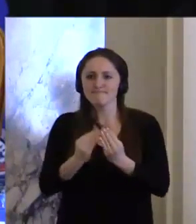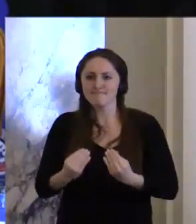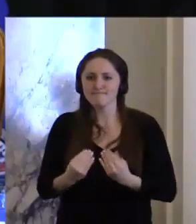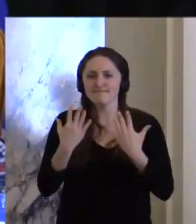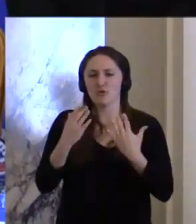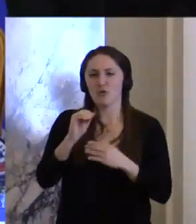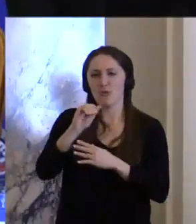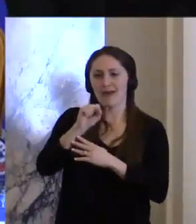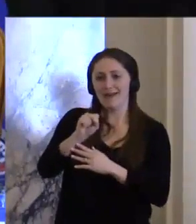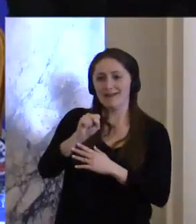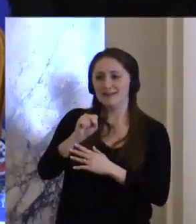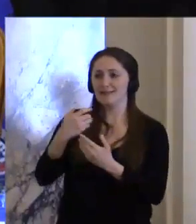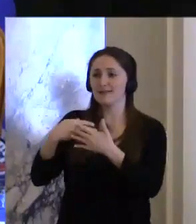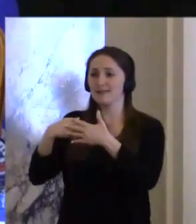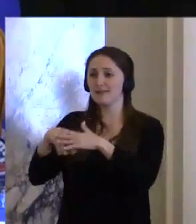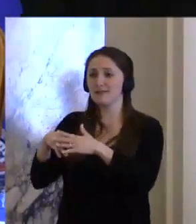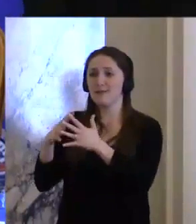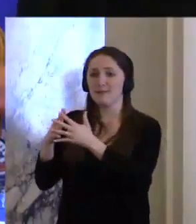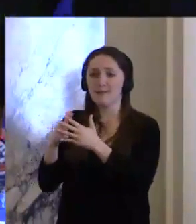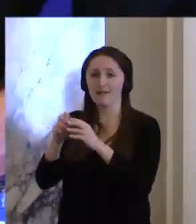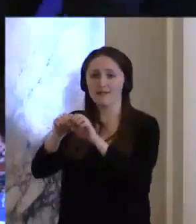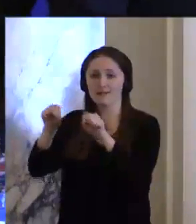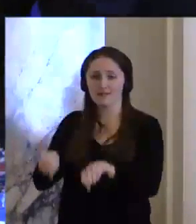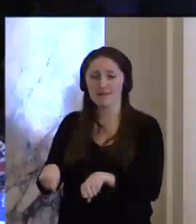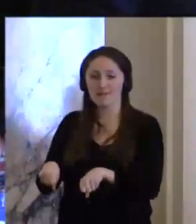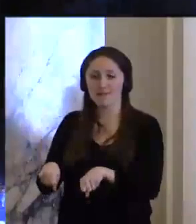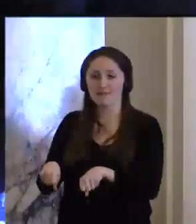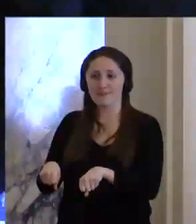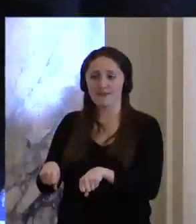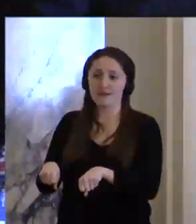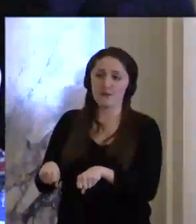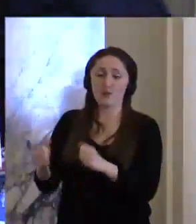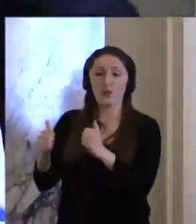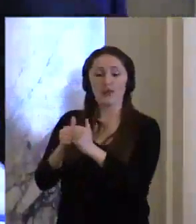realidad política y social del continente?